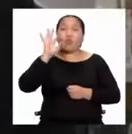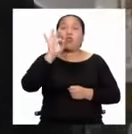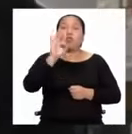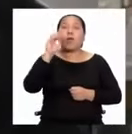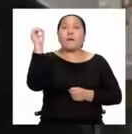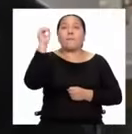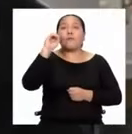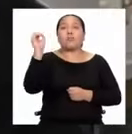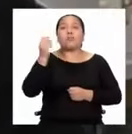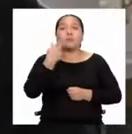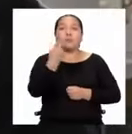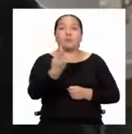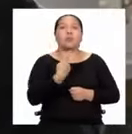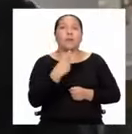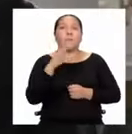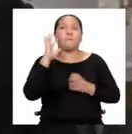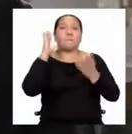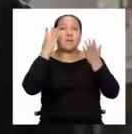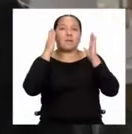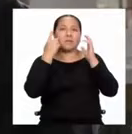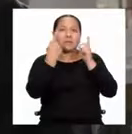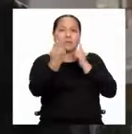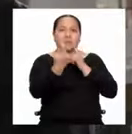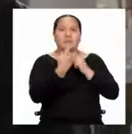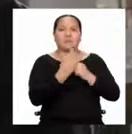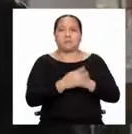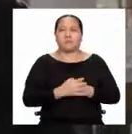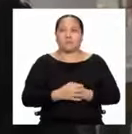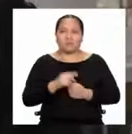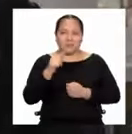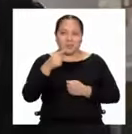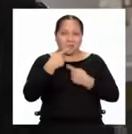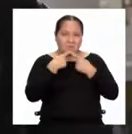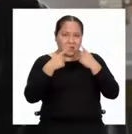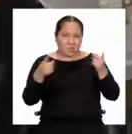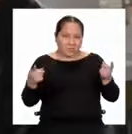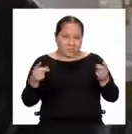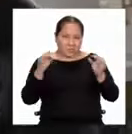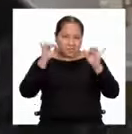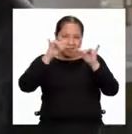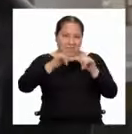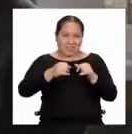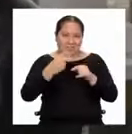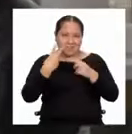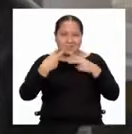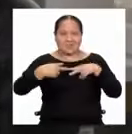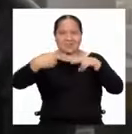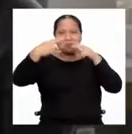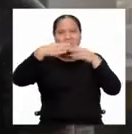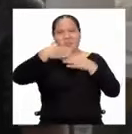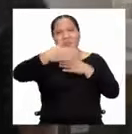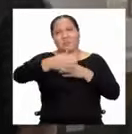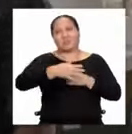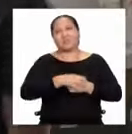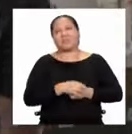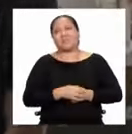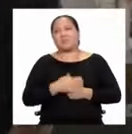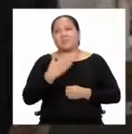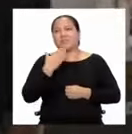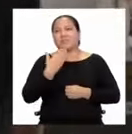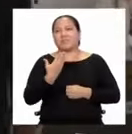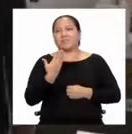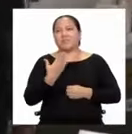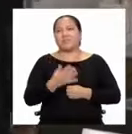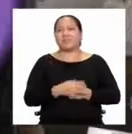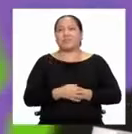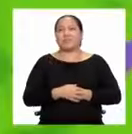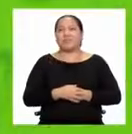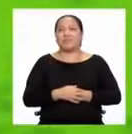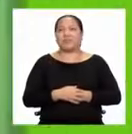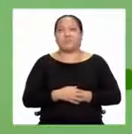99.9% parecidos. Y creo que con ese mensaje nos quedamos. Nos vemos en el set. Gracias, Ricardo. Gracias.